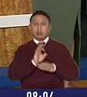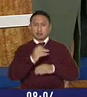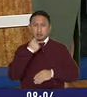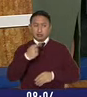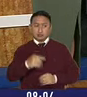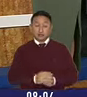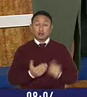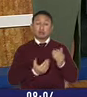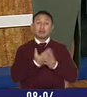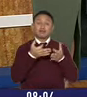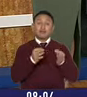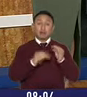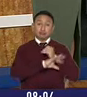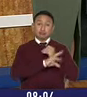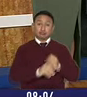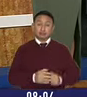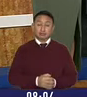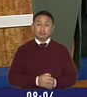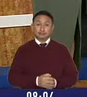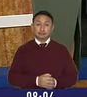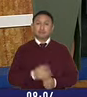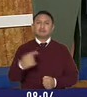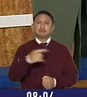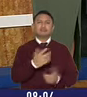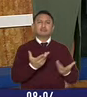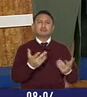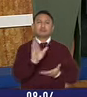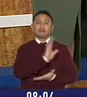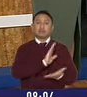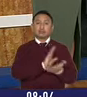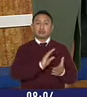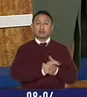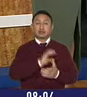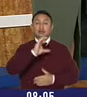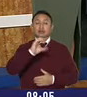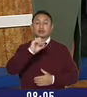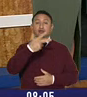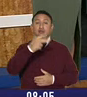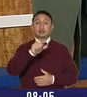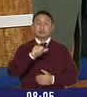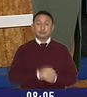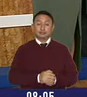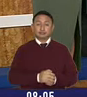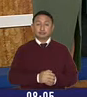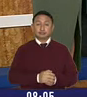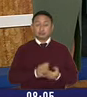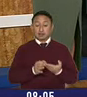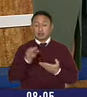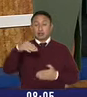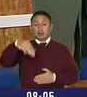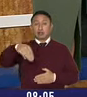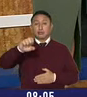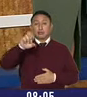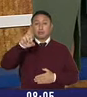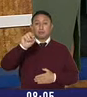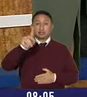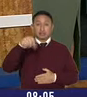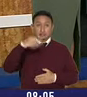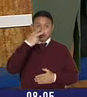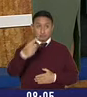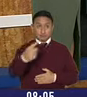trataría de una nueva modalidad de robo. Esto sucedió en el barrio La Cocha, en la parroquia La Merced. Fíjense bien lo que hacen